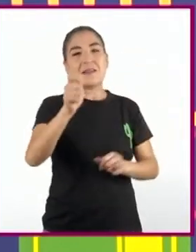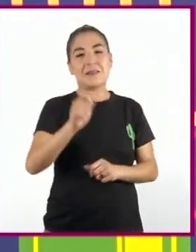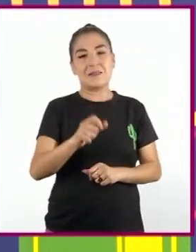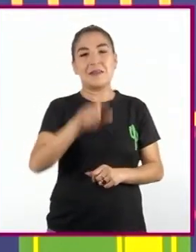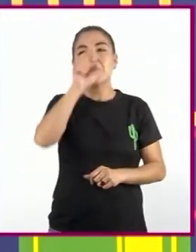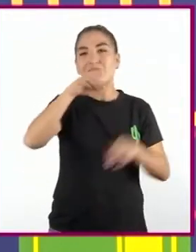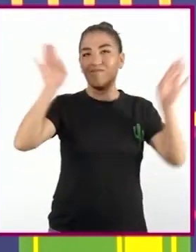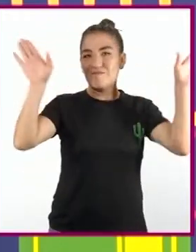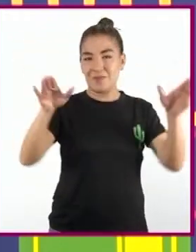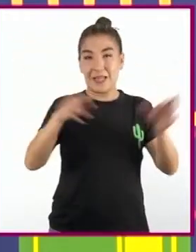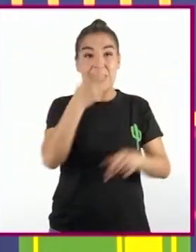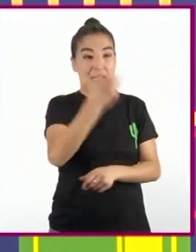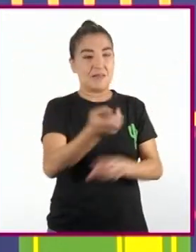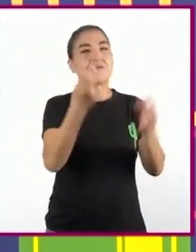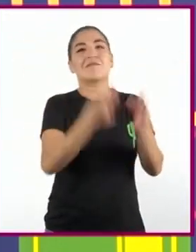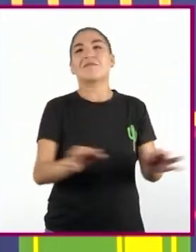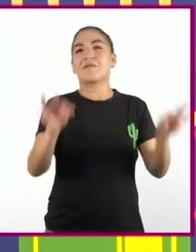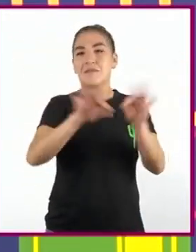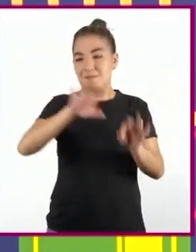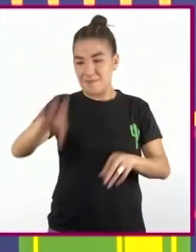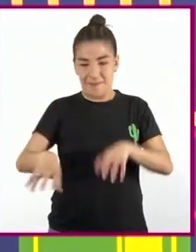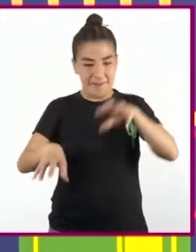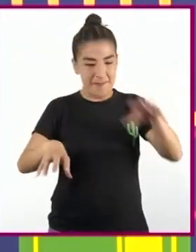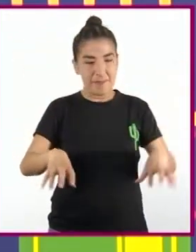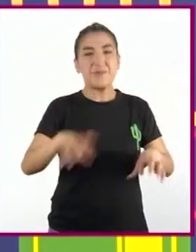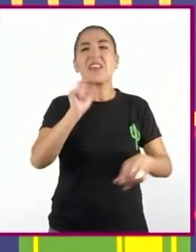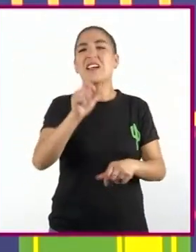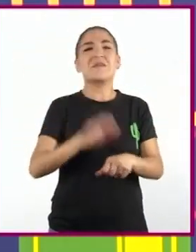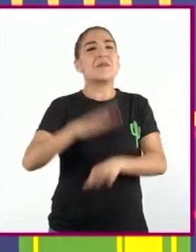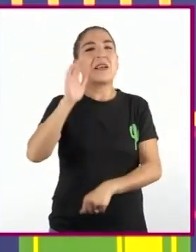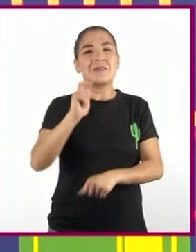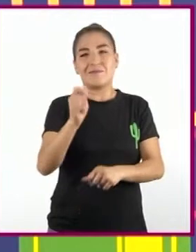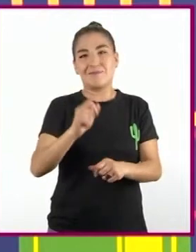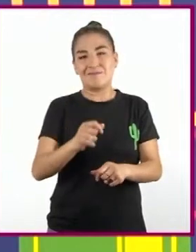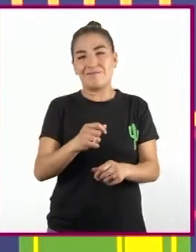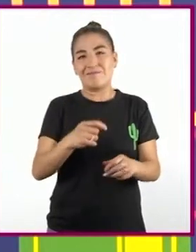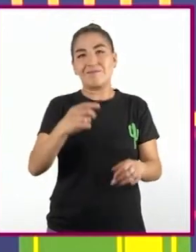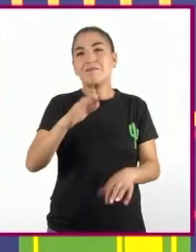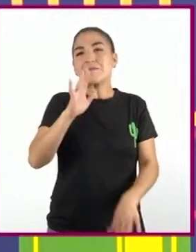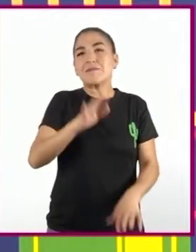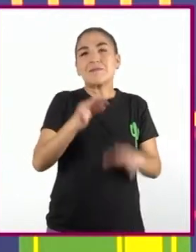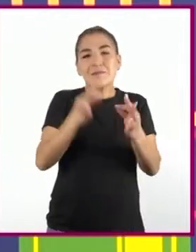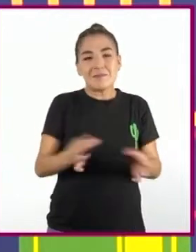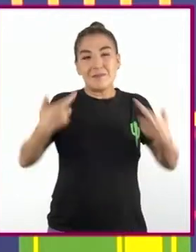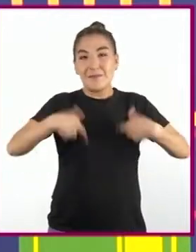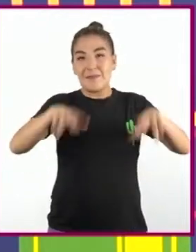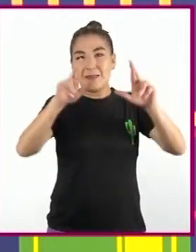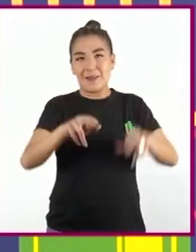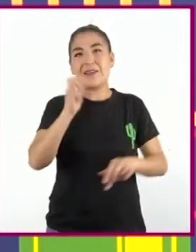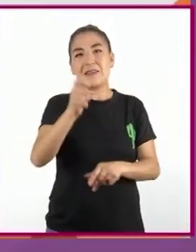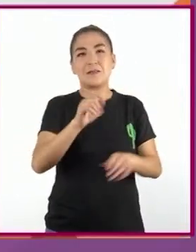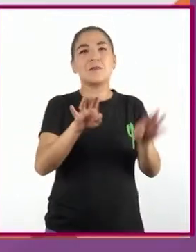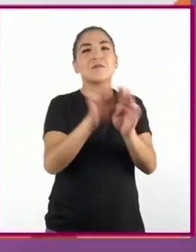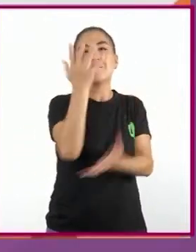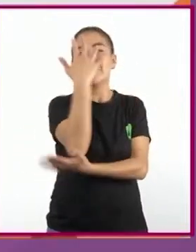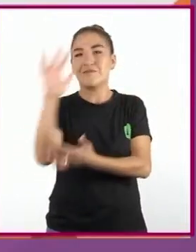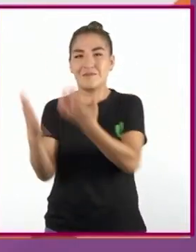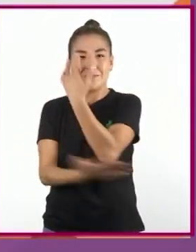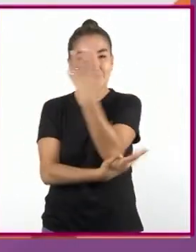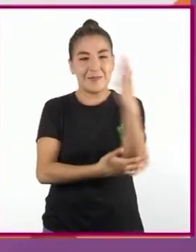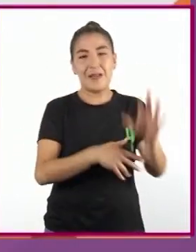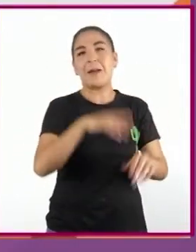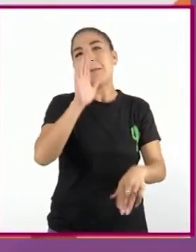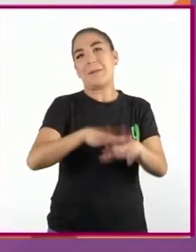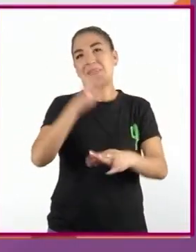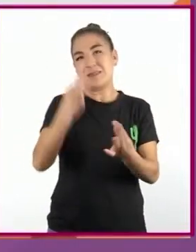cuales fueron importantes tanto por su valor simbólico como por ser fuente de importantes recursos naturales. Como